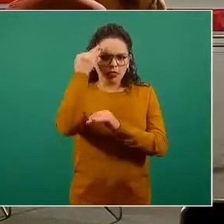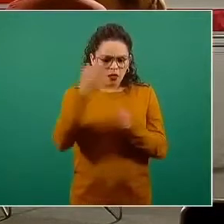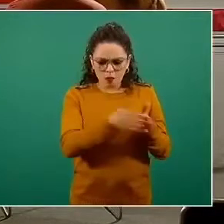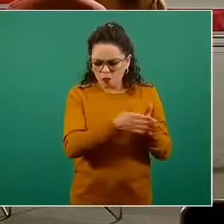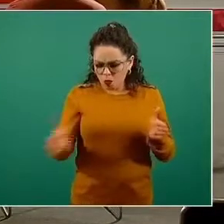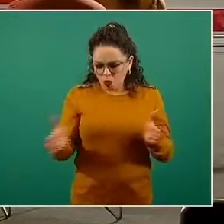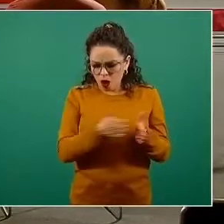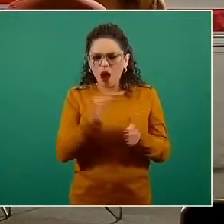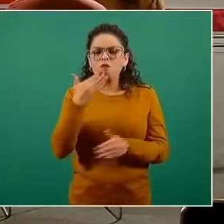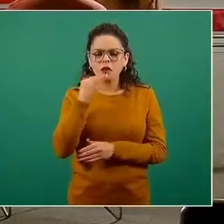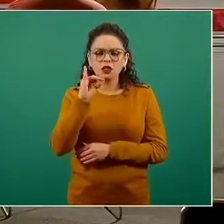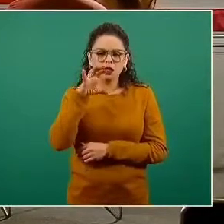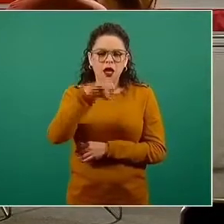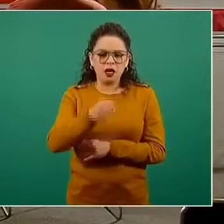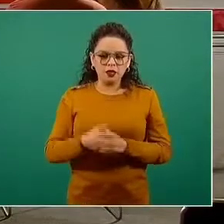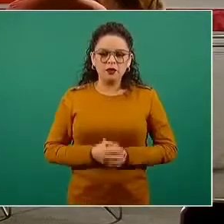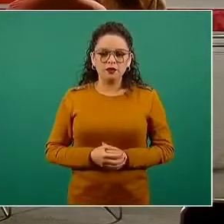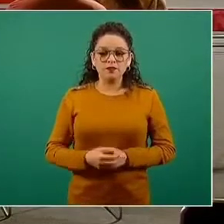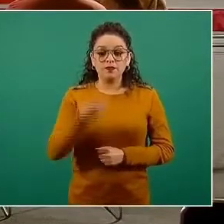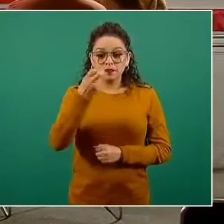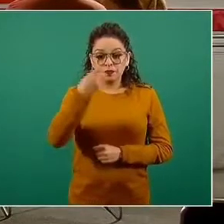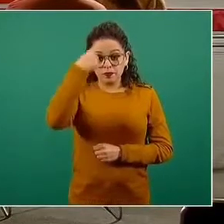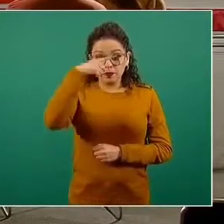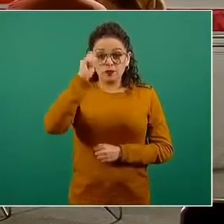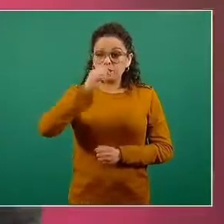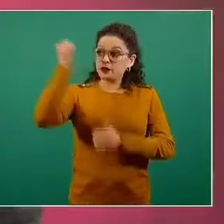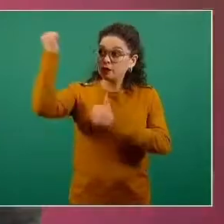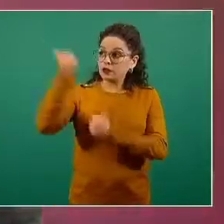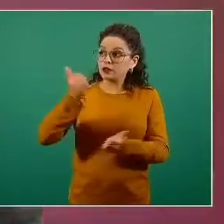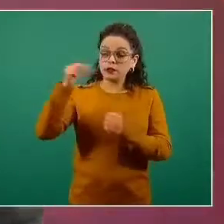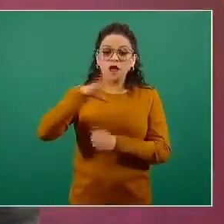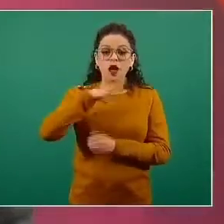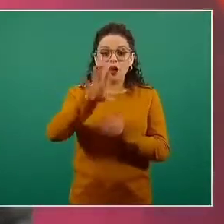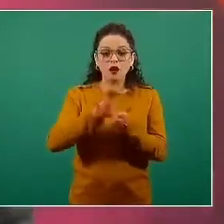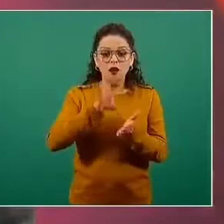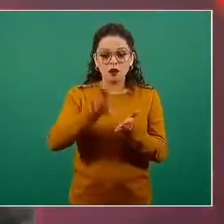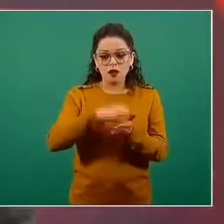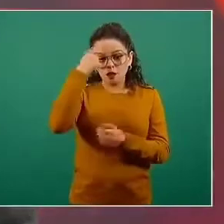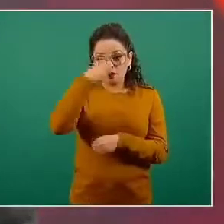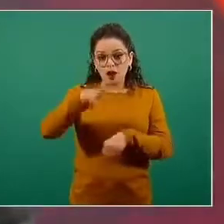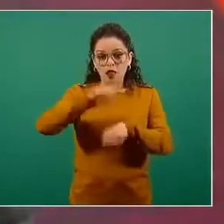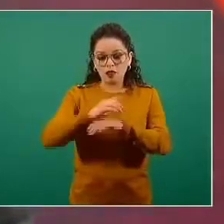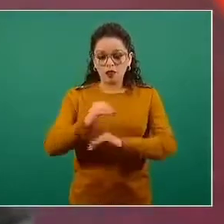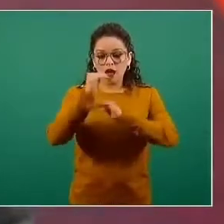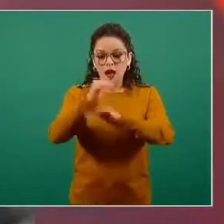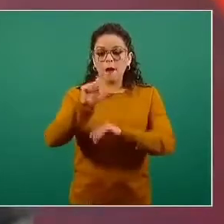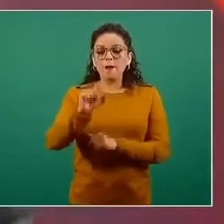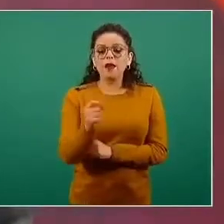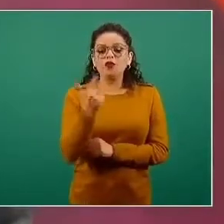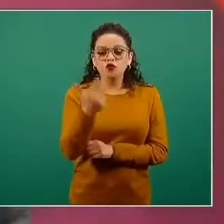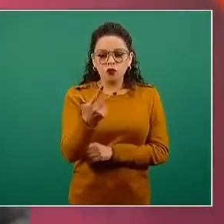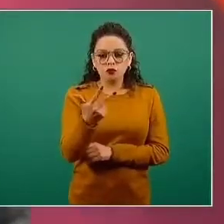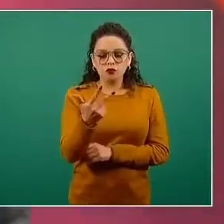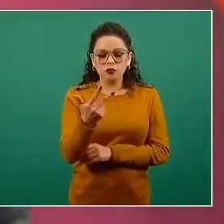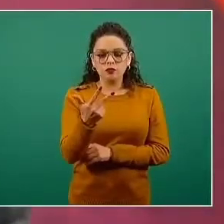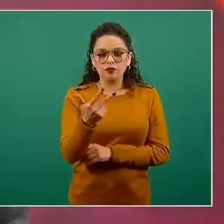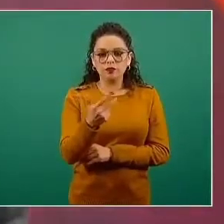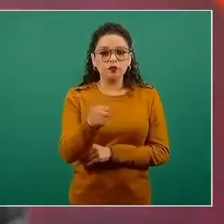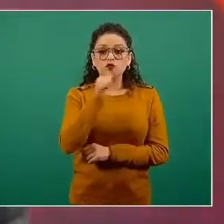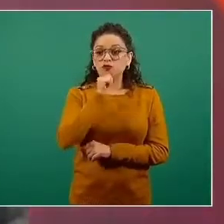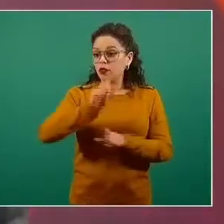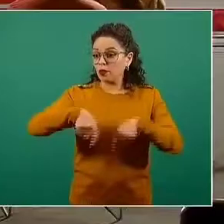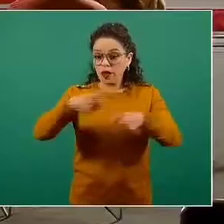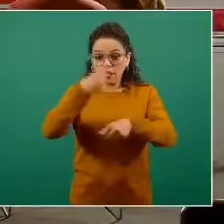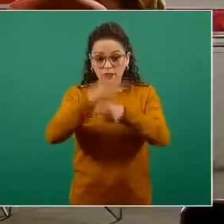modos, nosotros, para estos embarques de vacuna, lo tenemos calendarizado al día 28. Entonces, si usted no le ha llegado su segunda